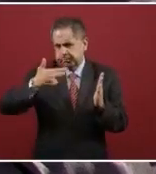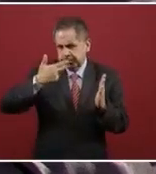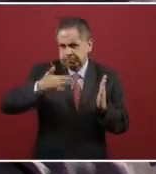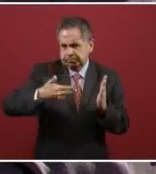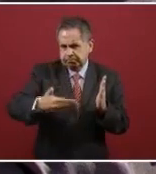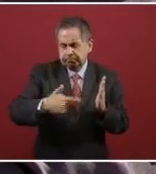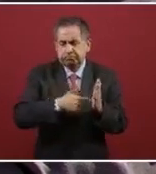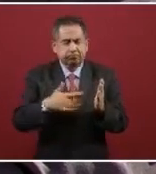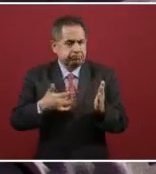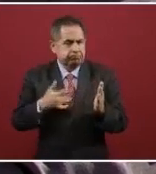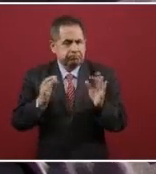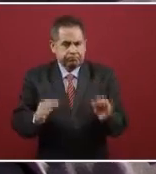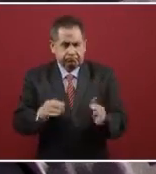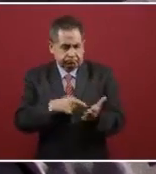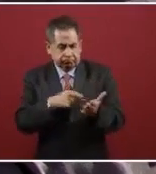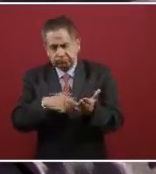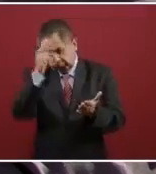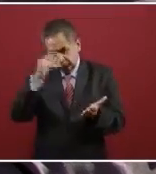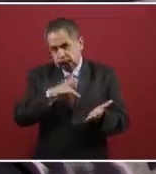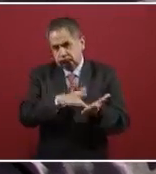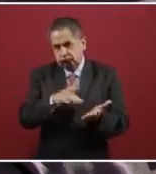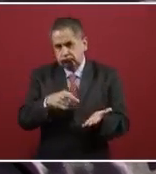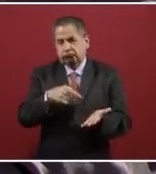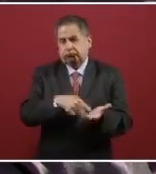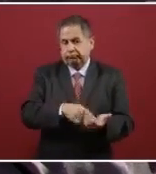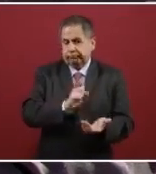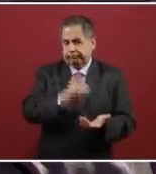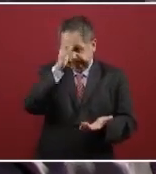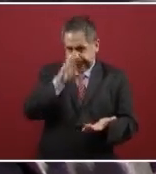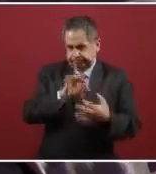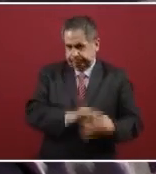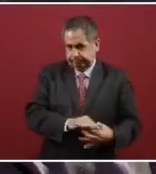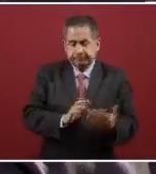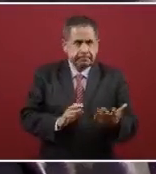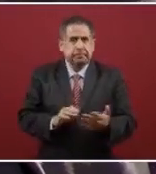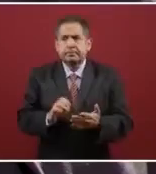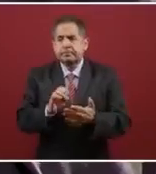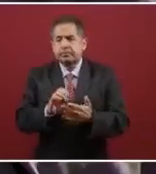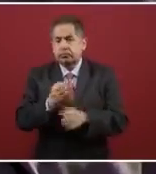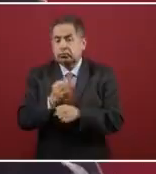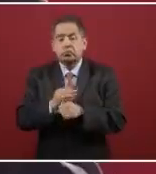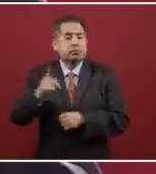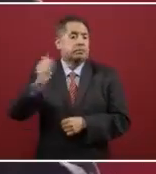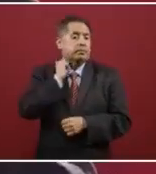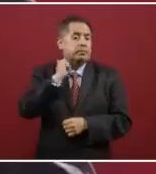que nosotros apoyamos en esa reforma. Está